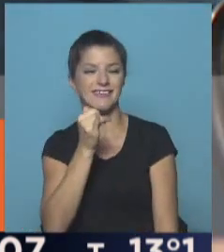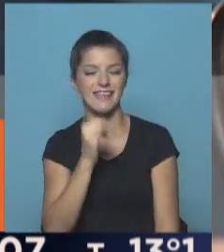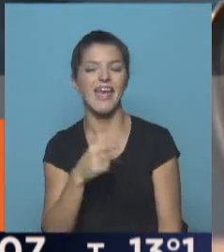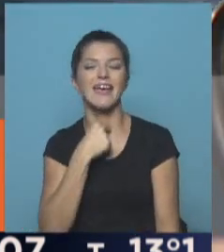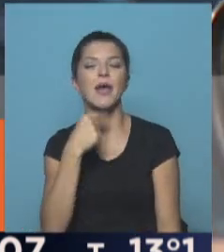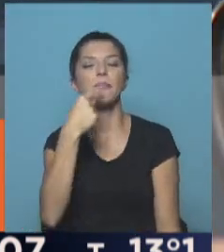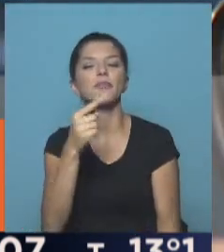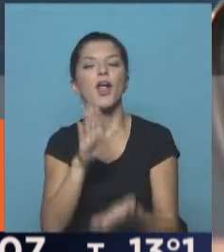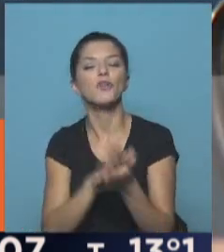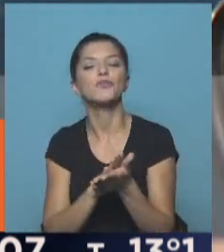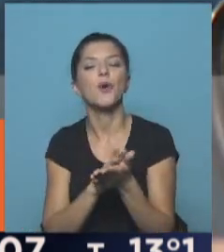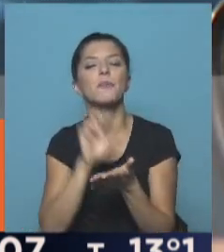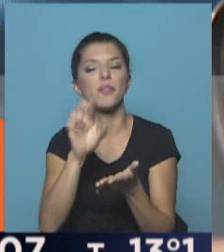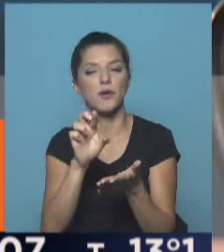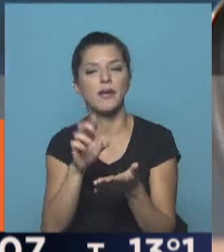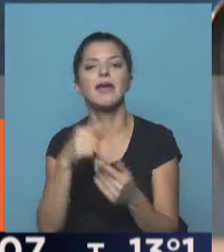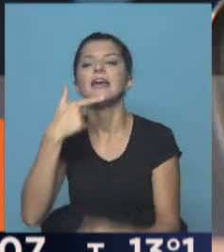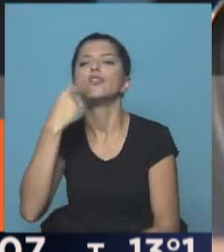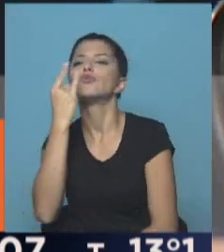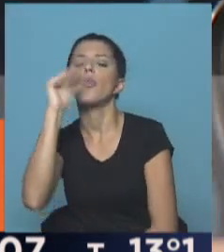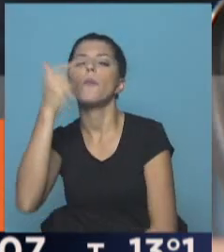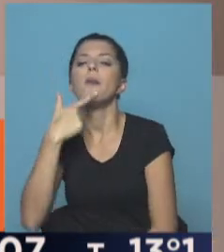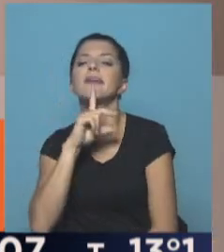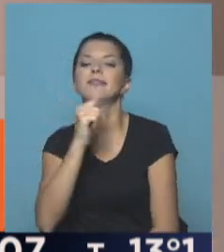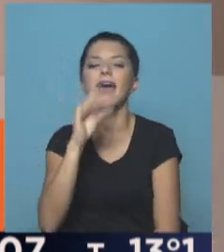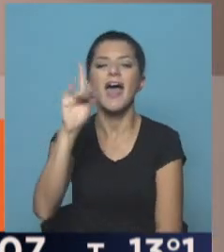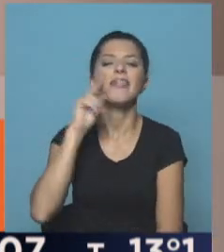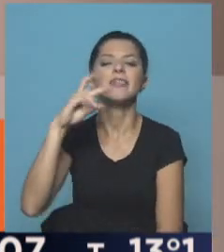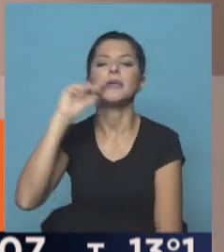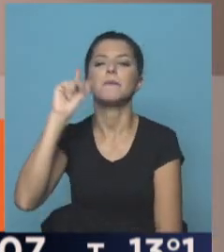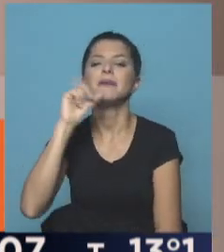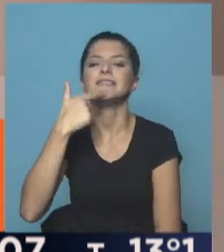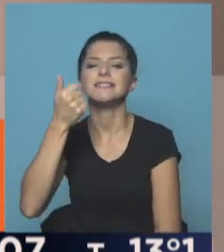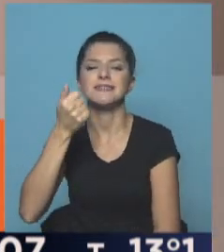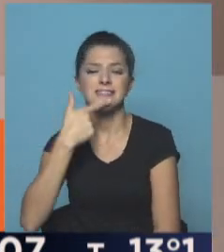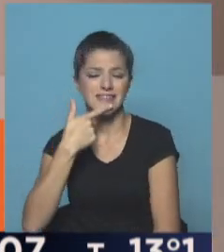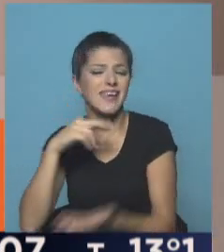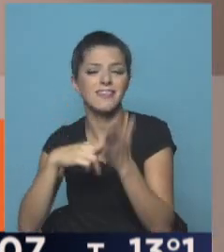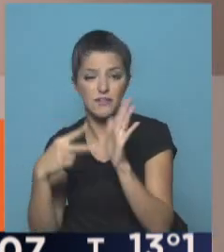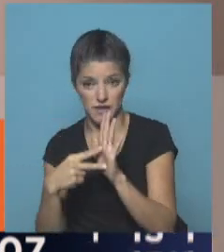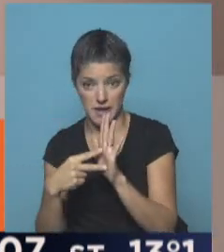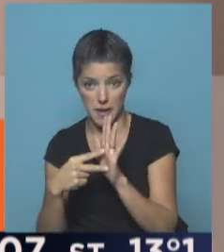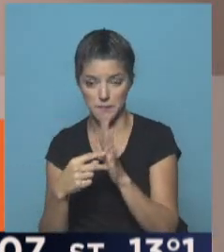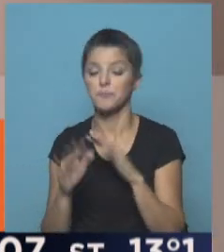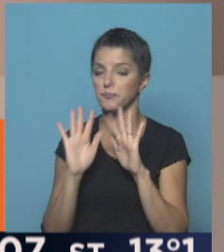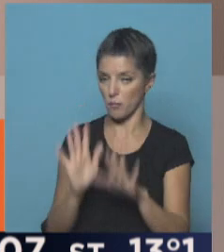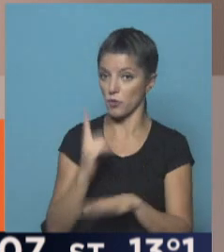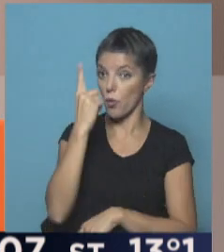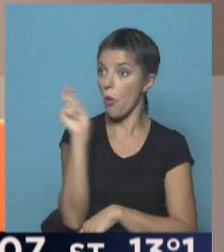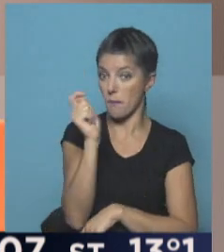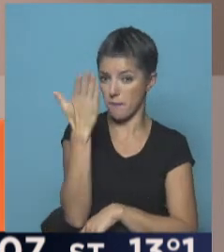el tema de la subasta. ¿De qué hablamos cuando hablamos de subasta de divisas? Este es un sistema que ya hace aproximadamente un